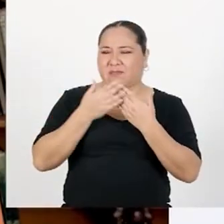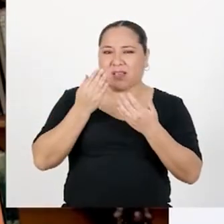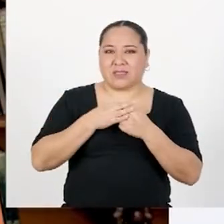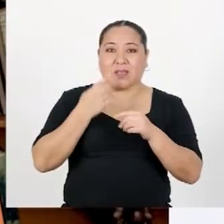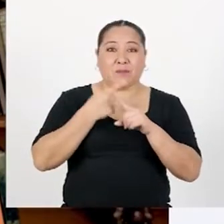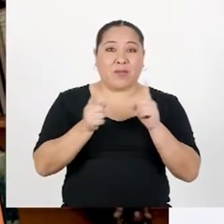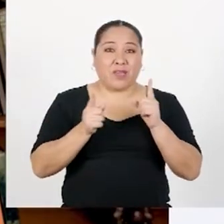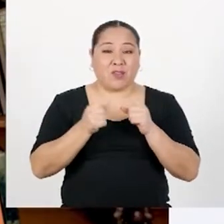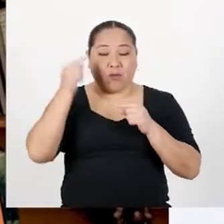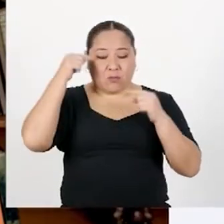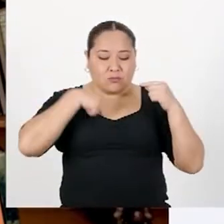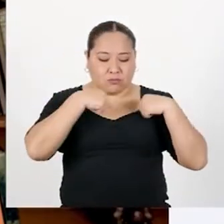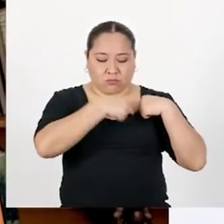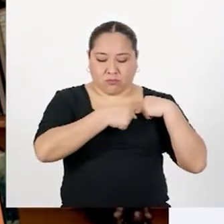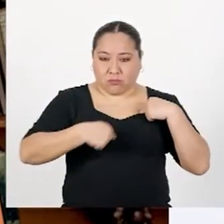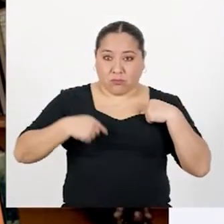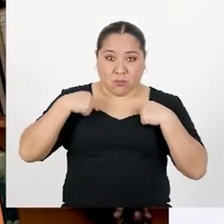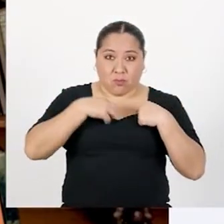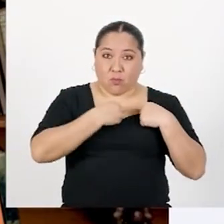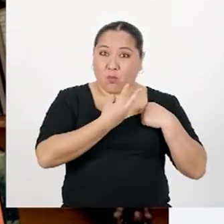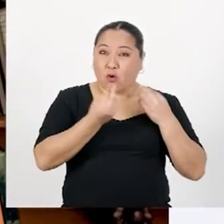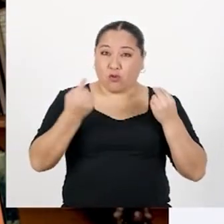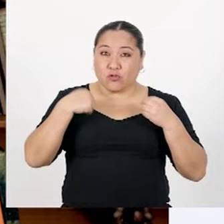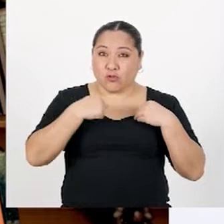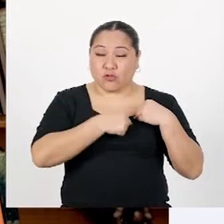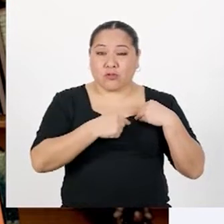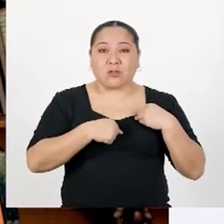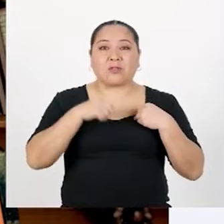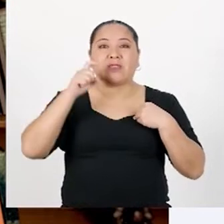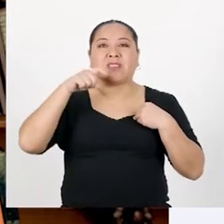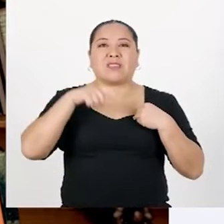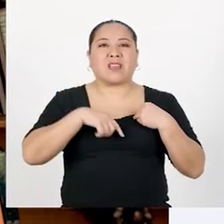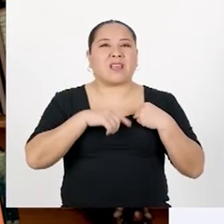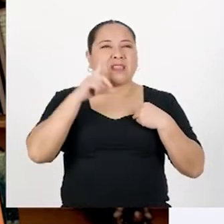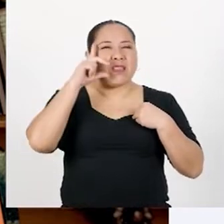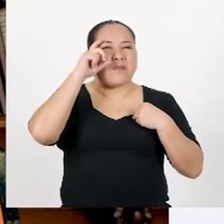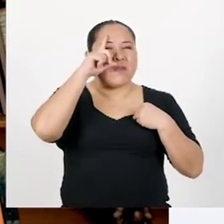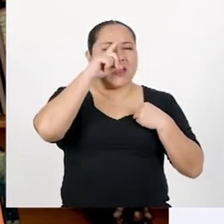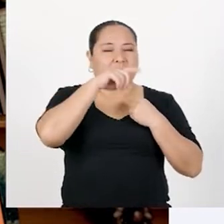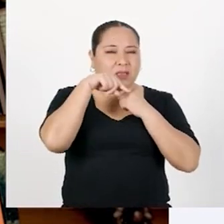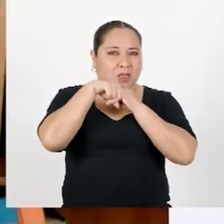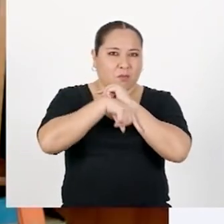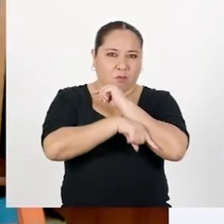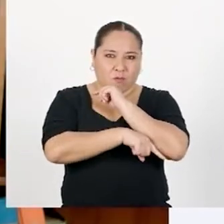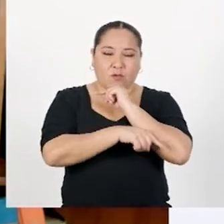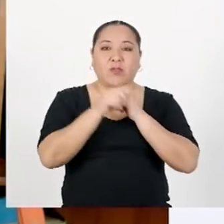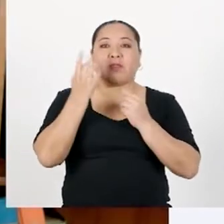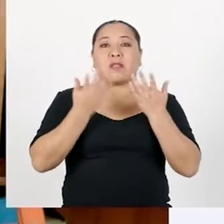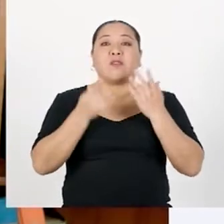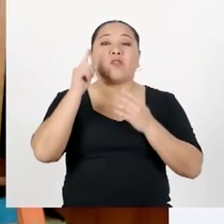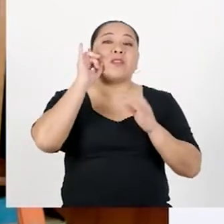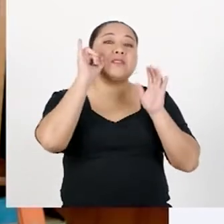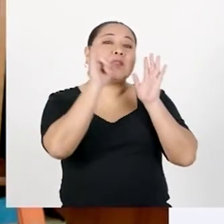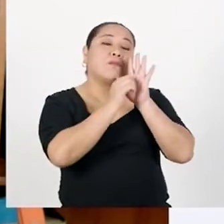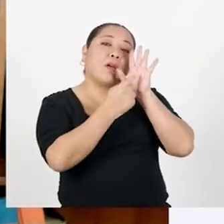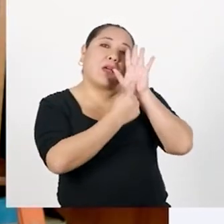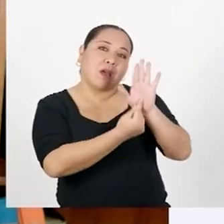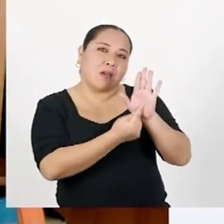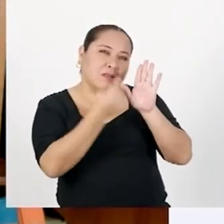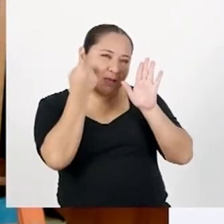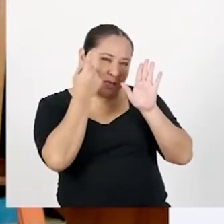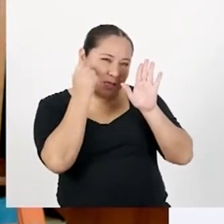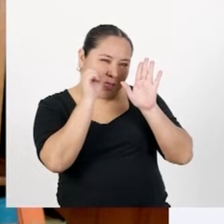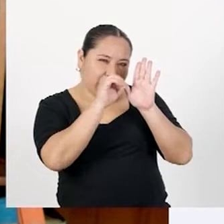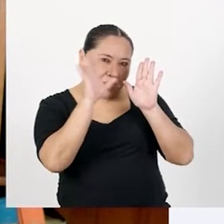al intervenir varios órganos del organismo humano se hace más complejo. Quizás con esta imagen